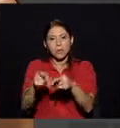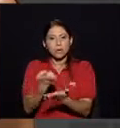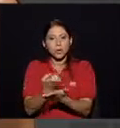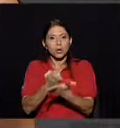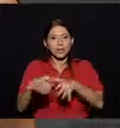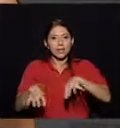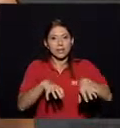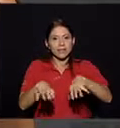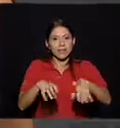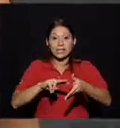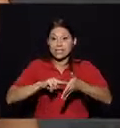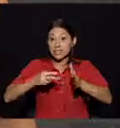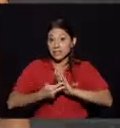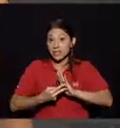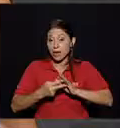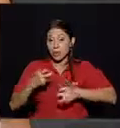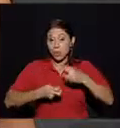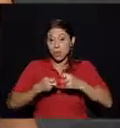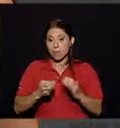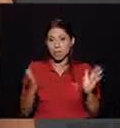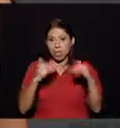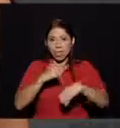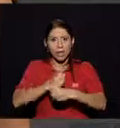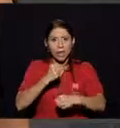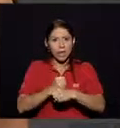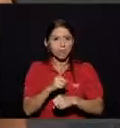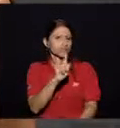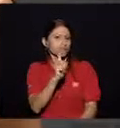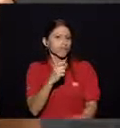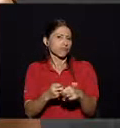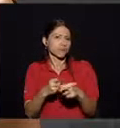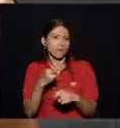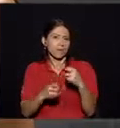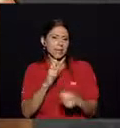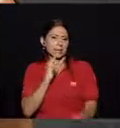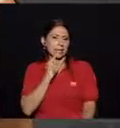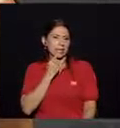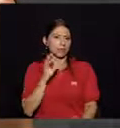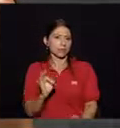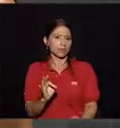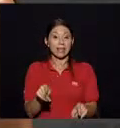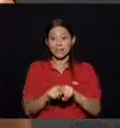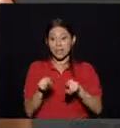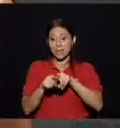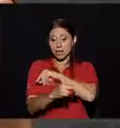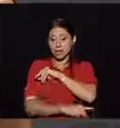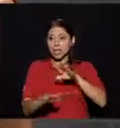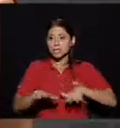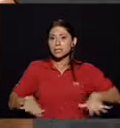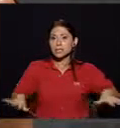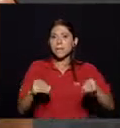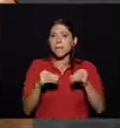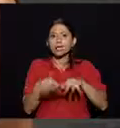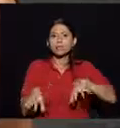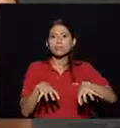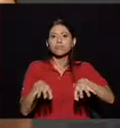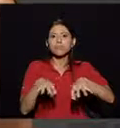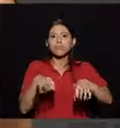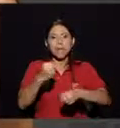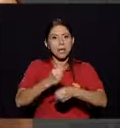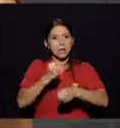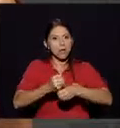el tema del desempleo. Teníamos ahí algunos, y además era un país que ofrecía en general un mayor dinamismo del empleo formal, del